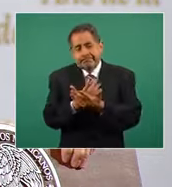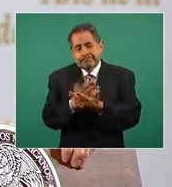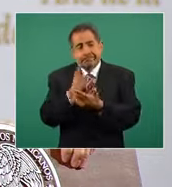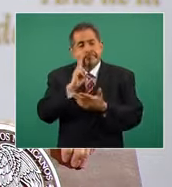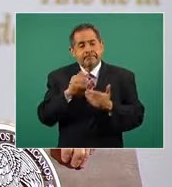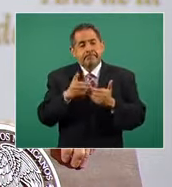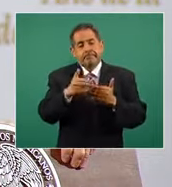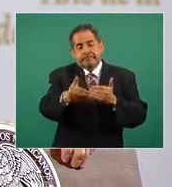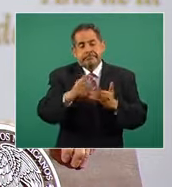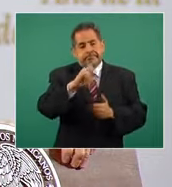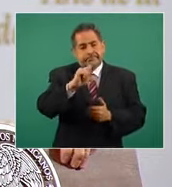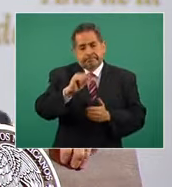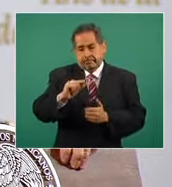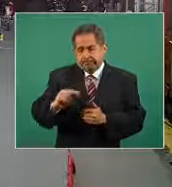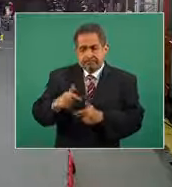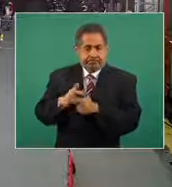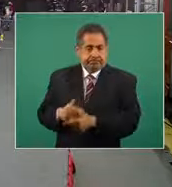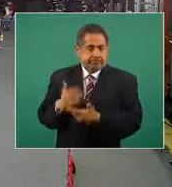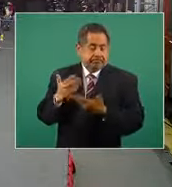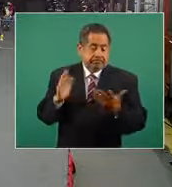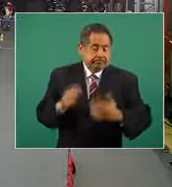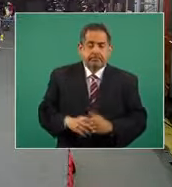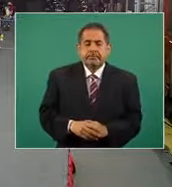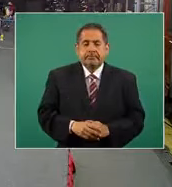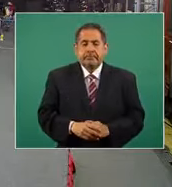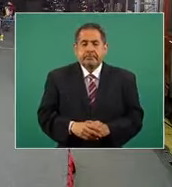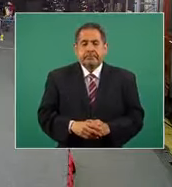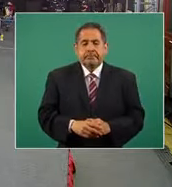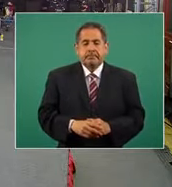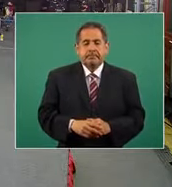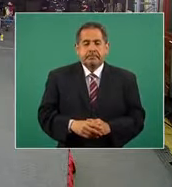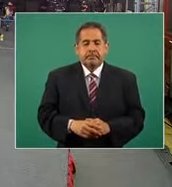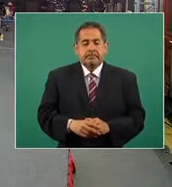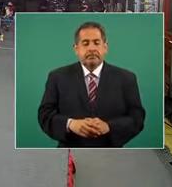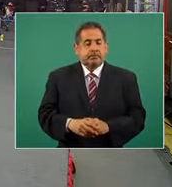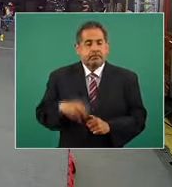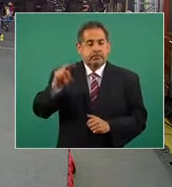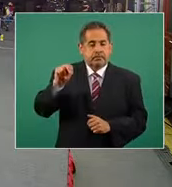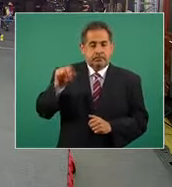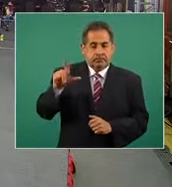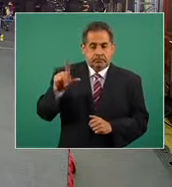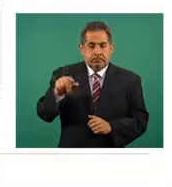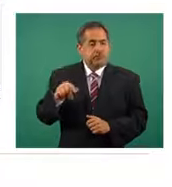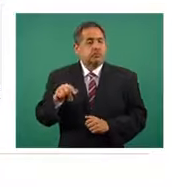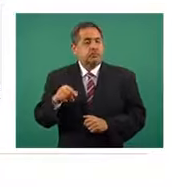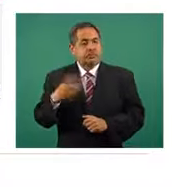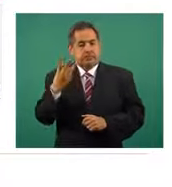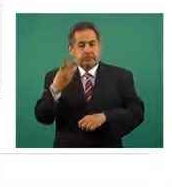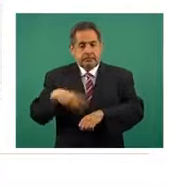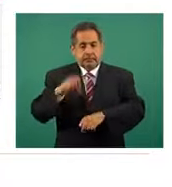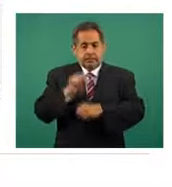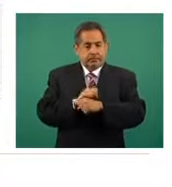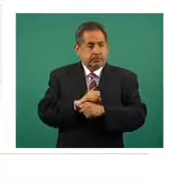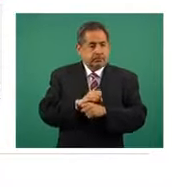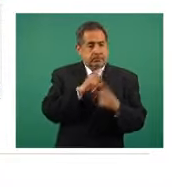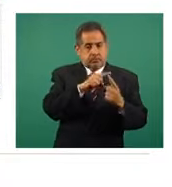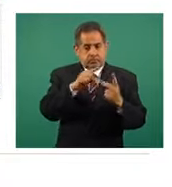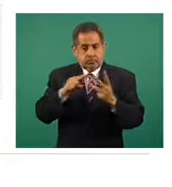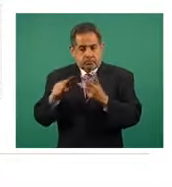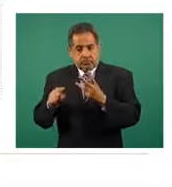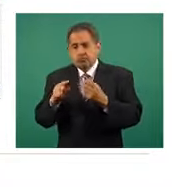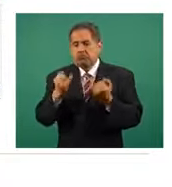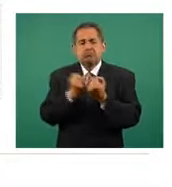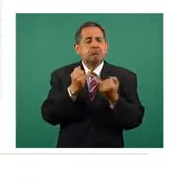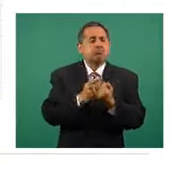se sostiene la reducción en Nayarit. La siguiente. En el estado de Nuevo León tenemos 3 semanas de reducción, muy semejantes a las de Jalisco,